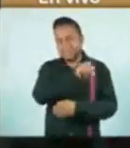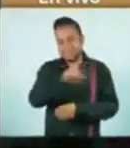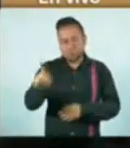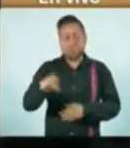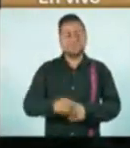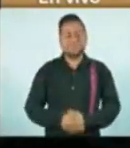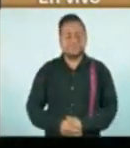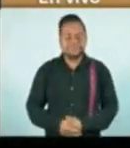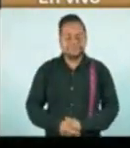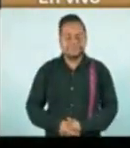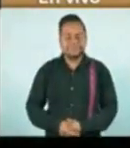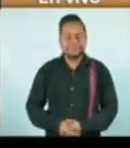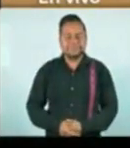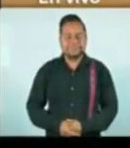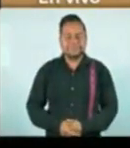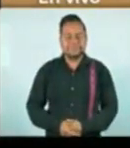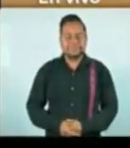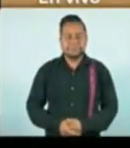ustedes.